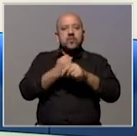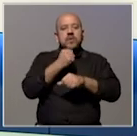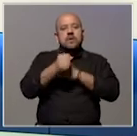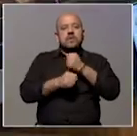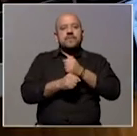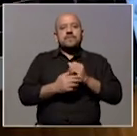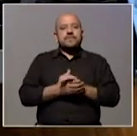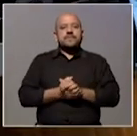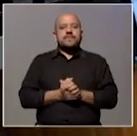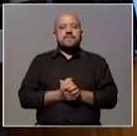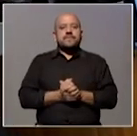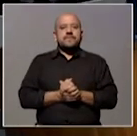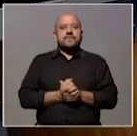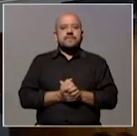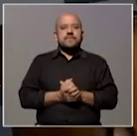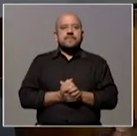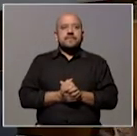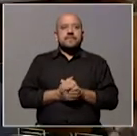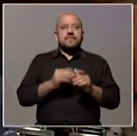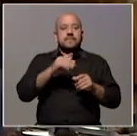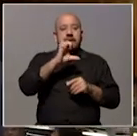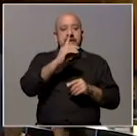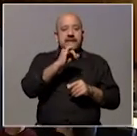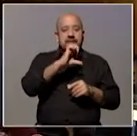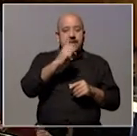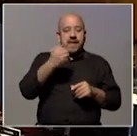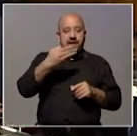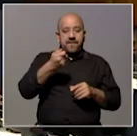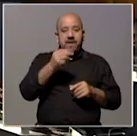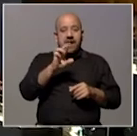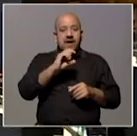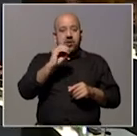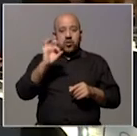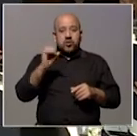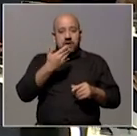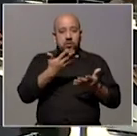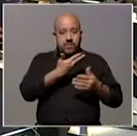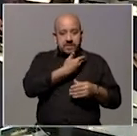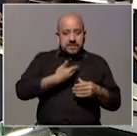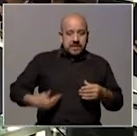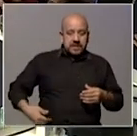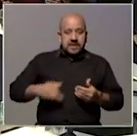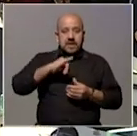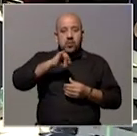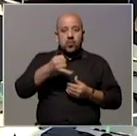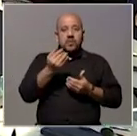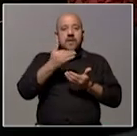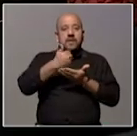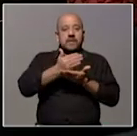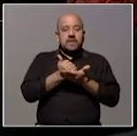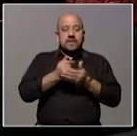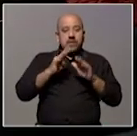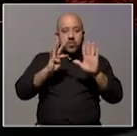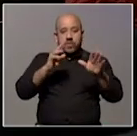junta la edila frenteamplista adrià navarros preside la junta departamental de montevideo desde el 9 de julio